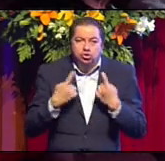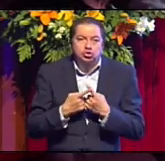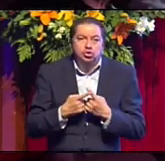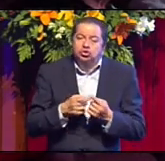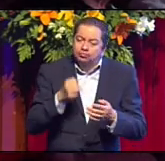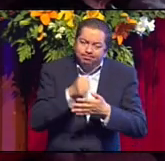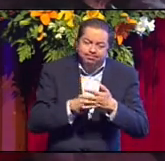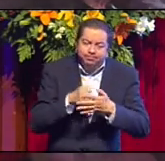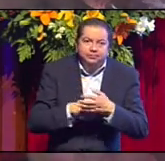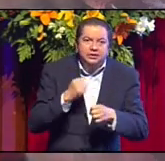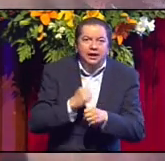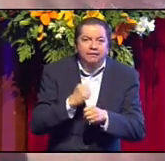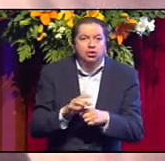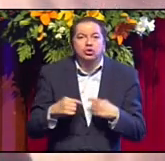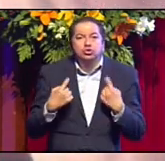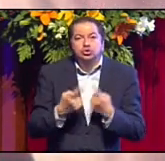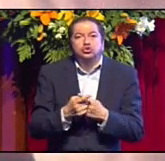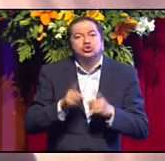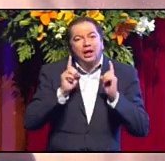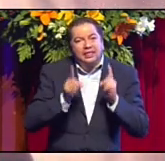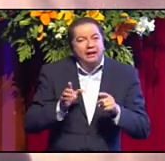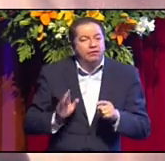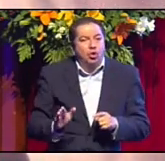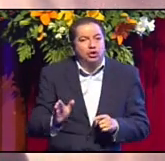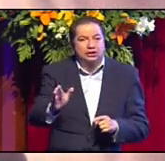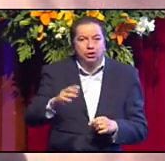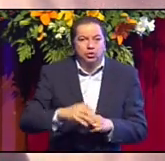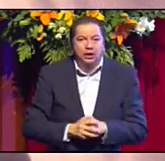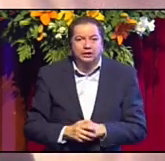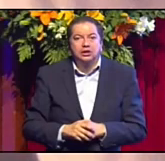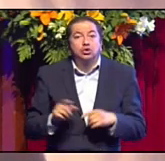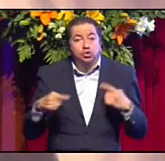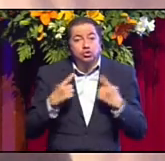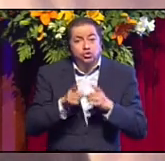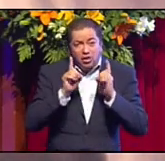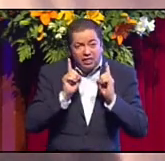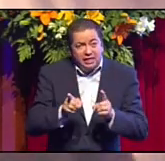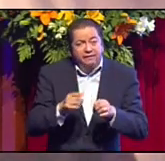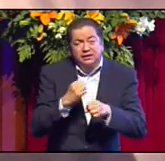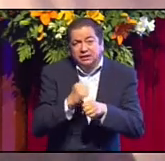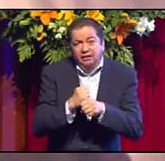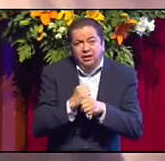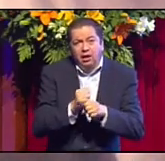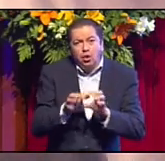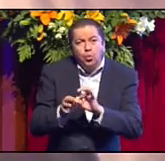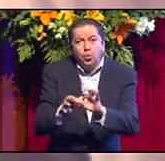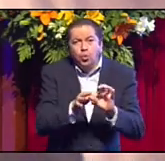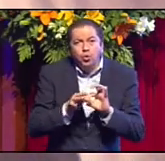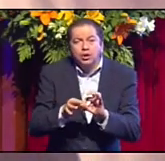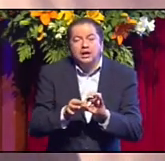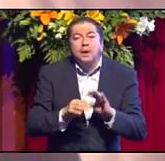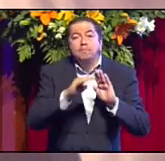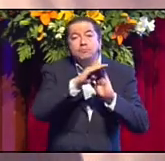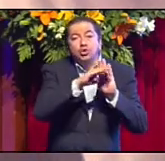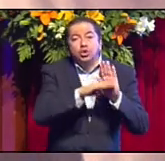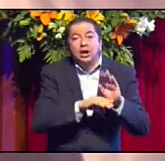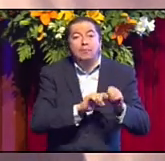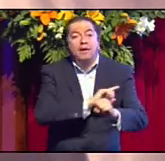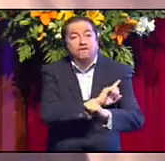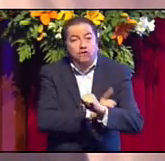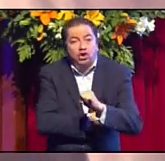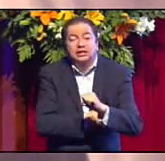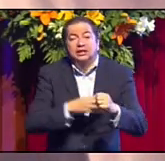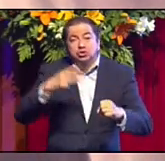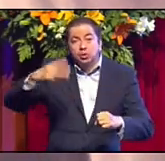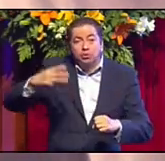que quienes vienen después de nosotros deben continuar. Acá debemos trabajar mancomunadamente. El programa de fortalecimiento municipal,